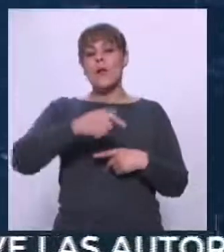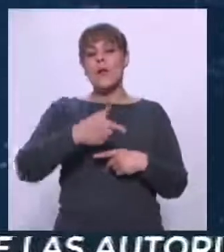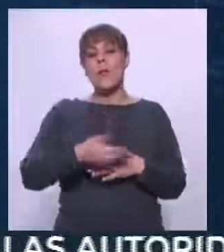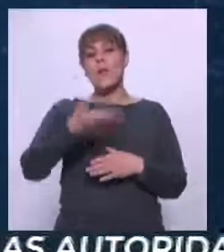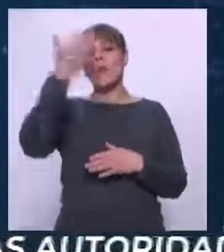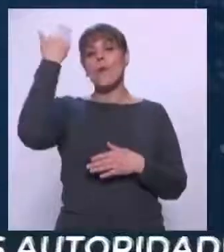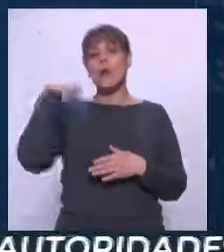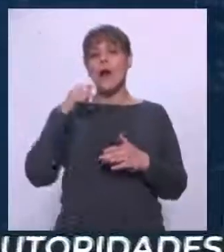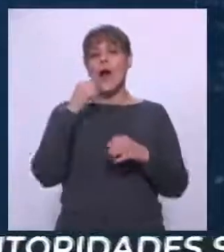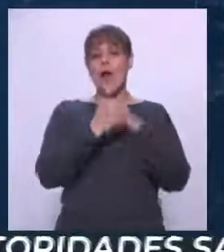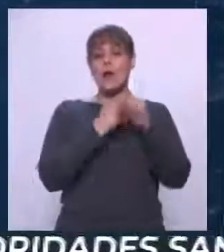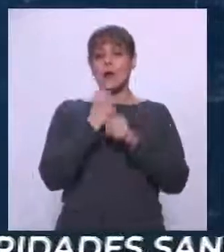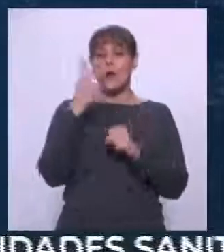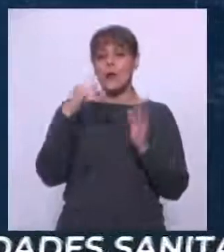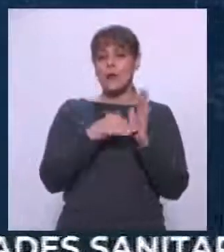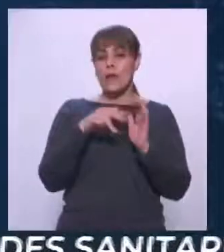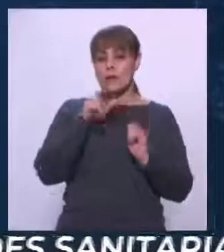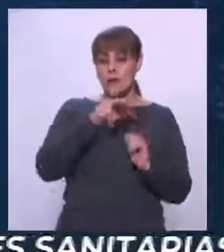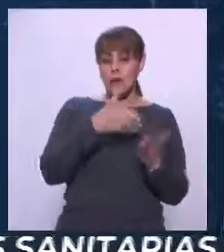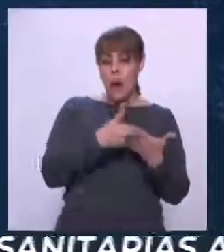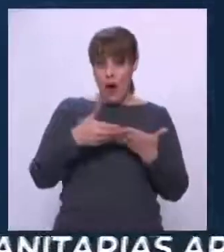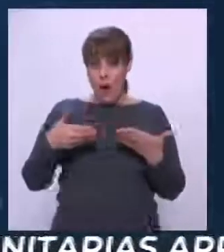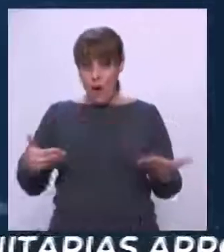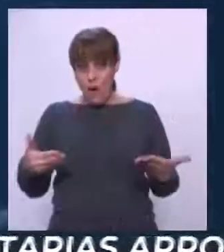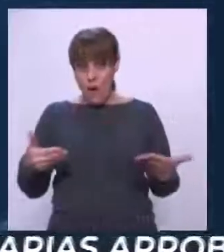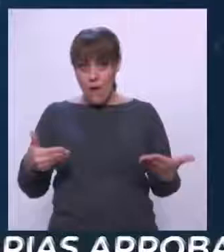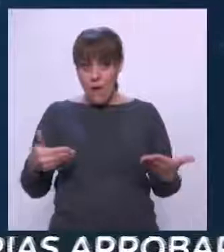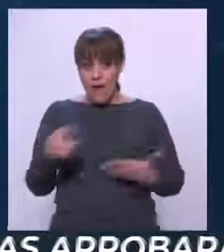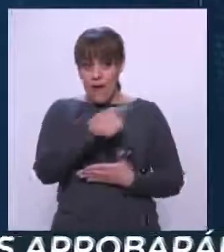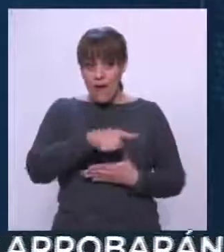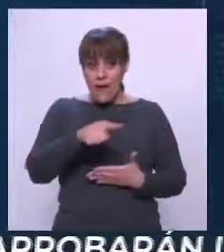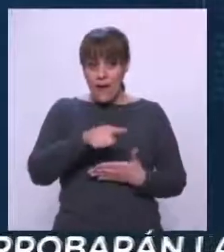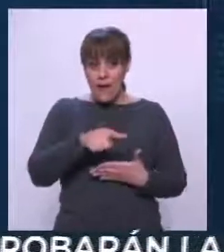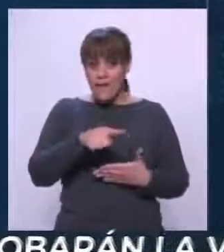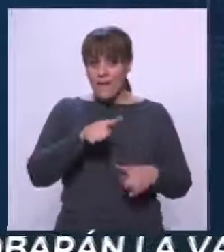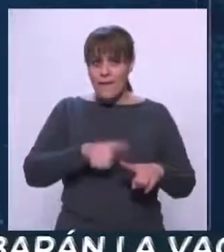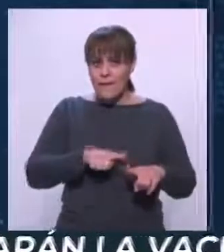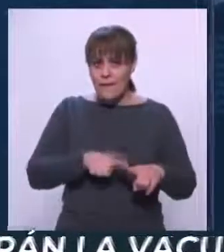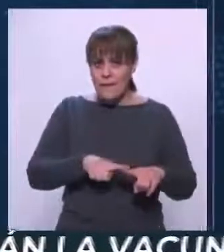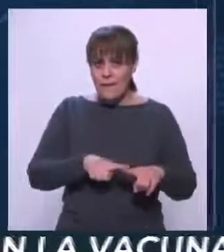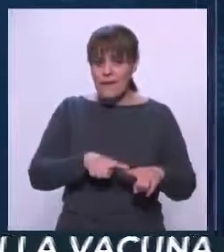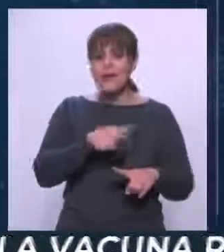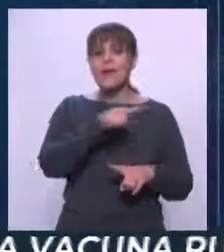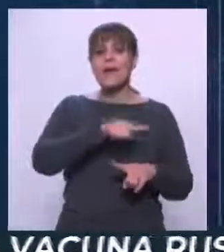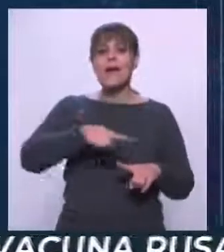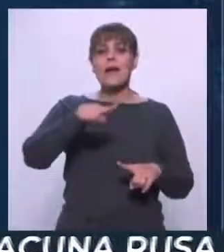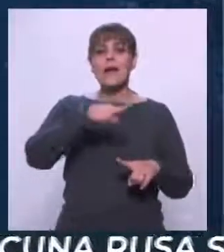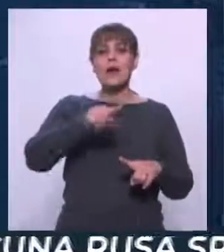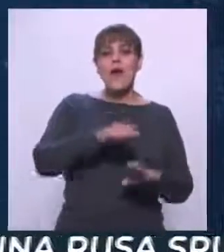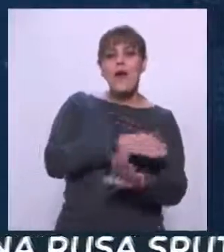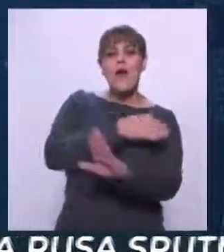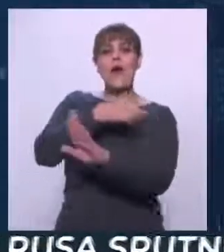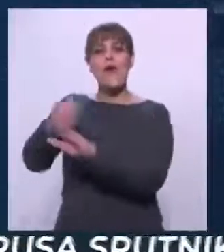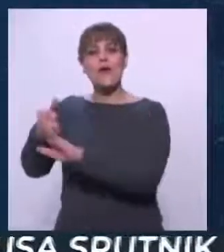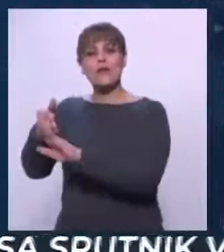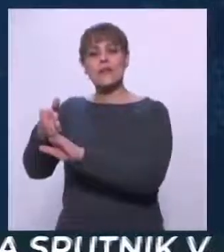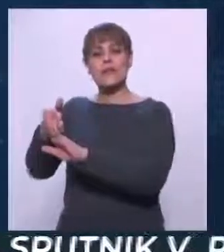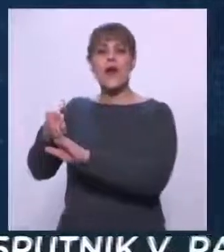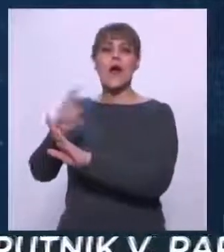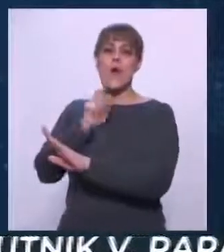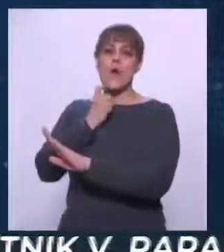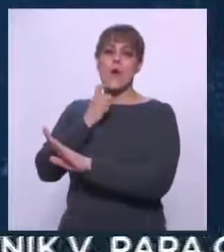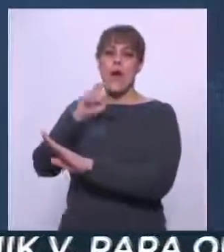el 2018 y ahora, están articulados alrededor de un proyecto que es antagónico al de López Obrador